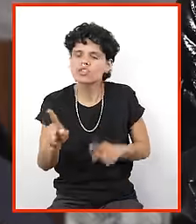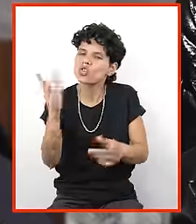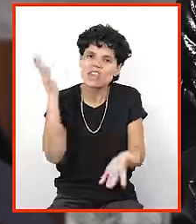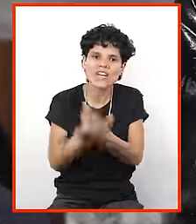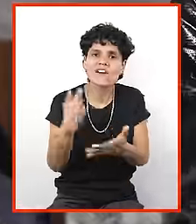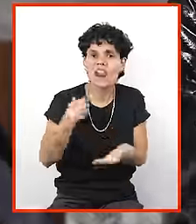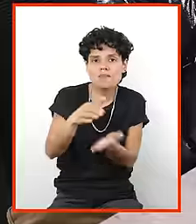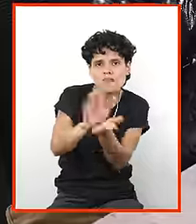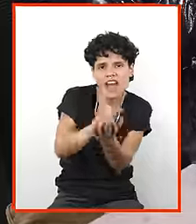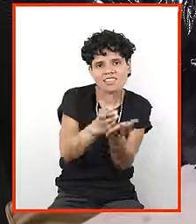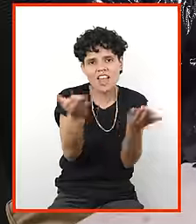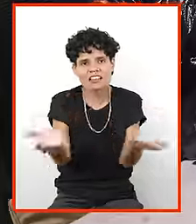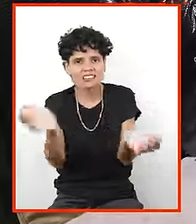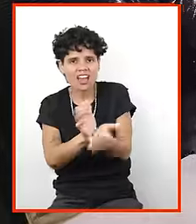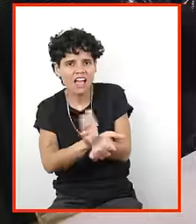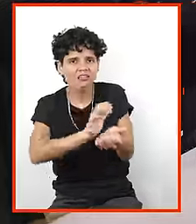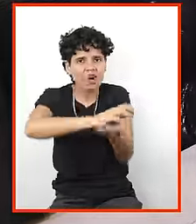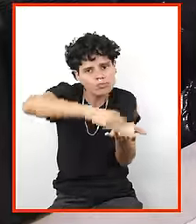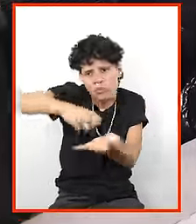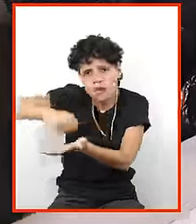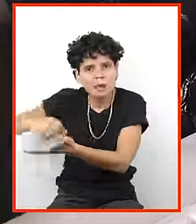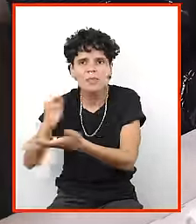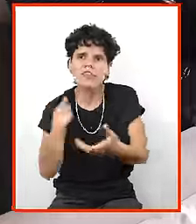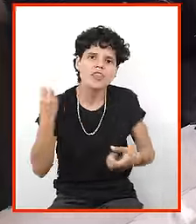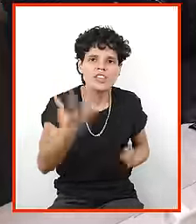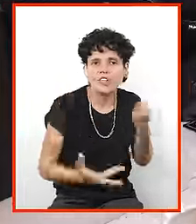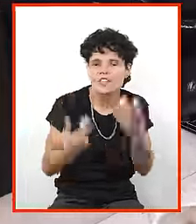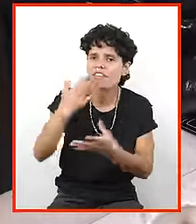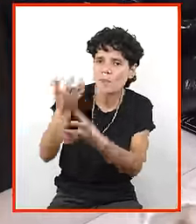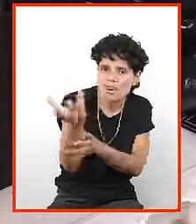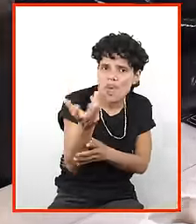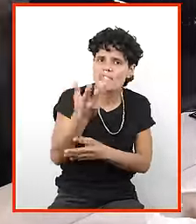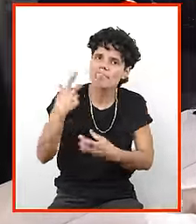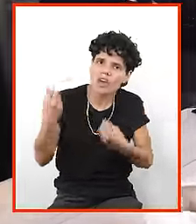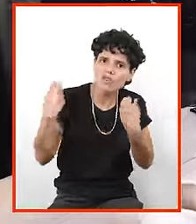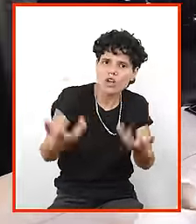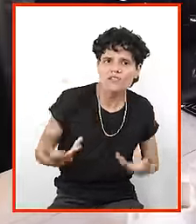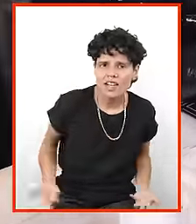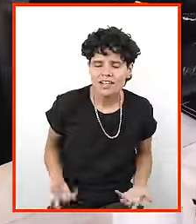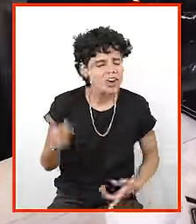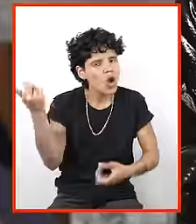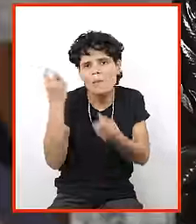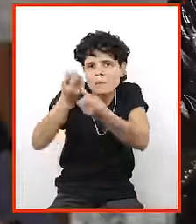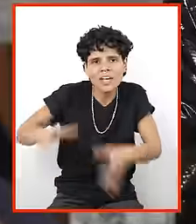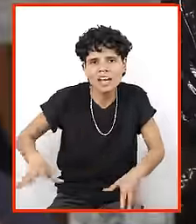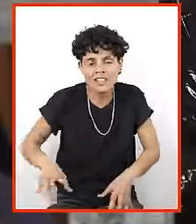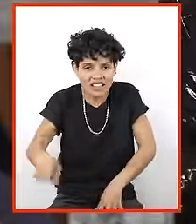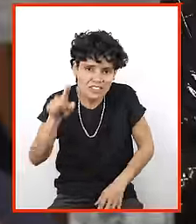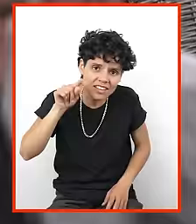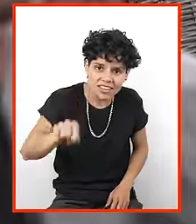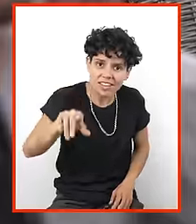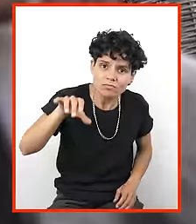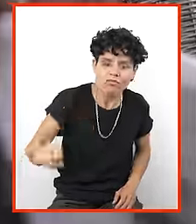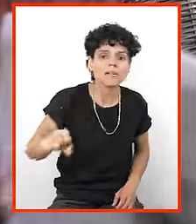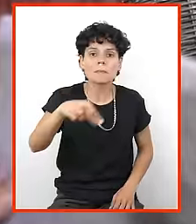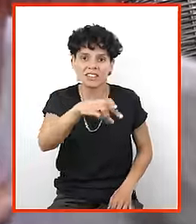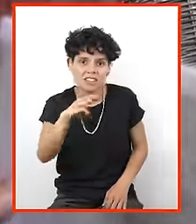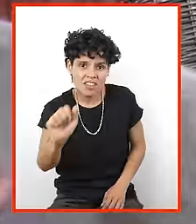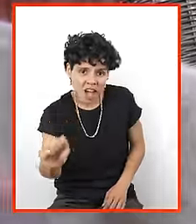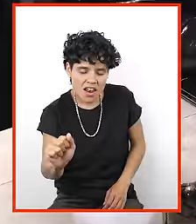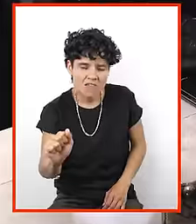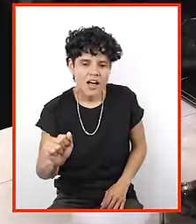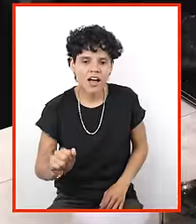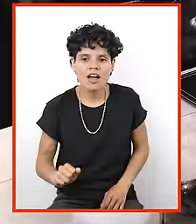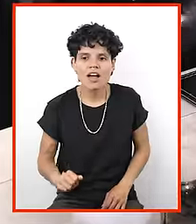las machas, las ostras y el Ramazzotti. Pierdes todo lo que has conseguido. ¿Te mantienes con princesa Alba? Es princesa